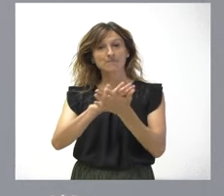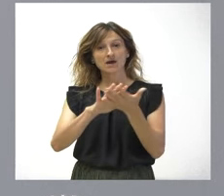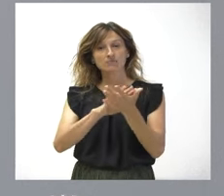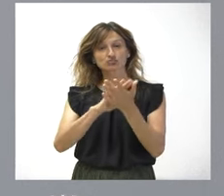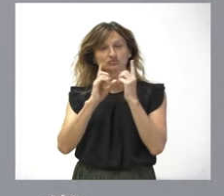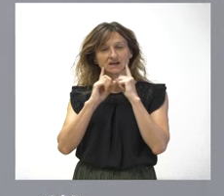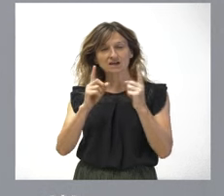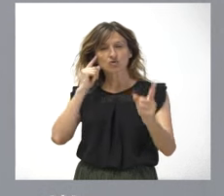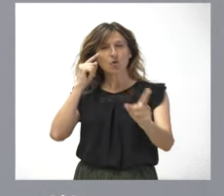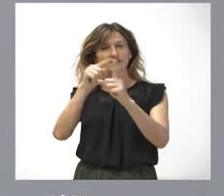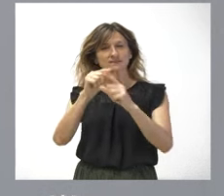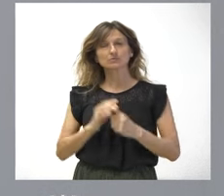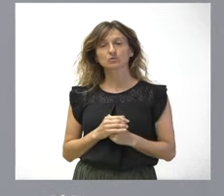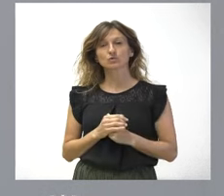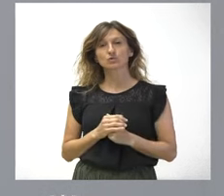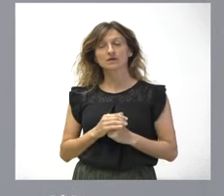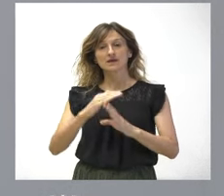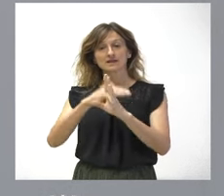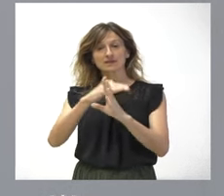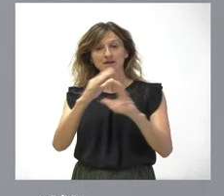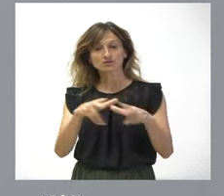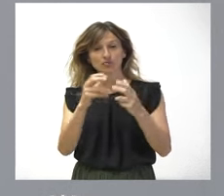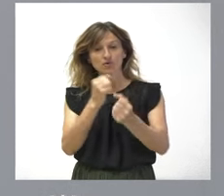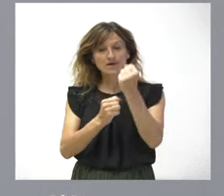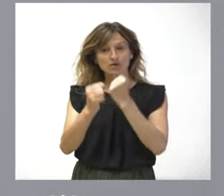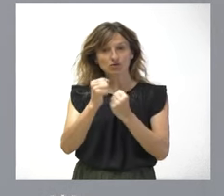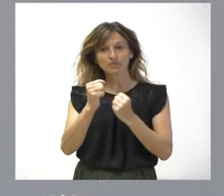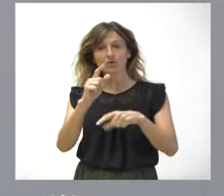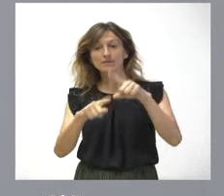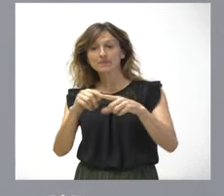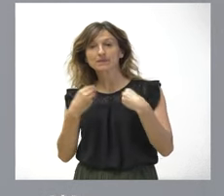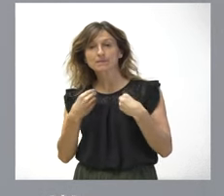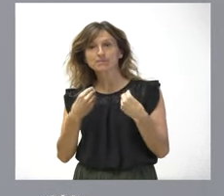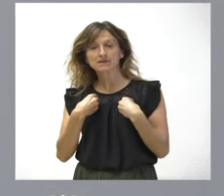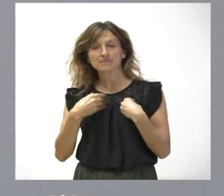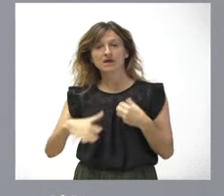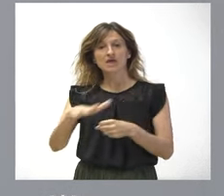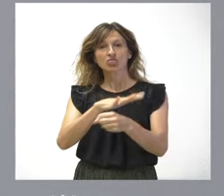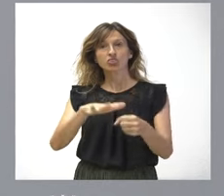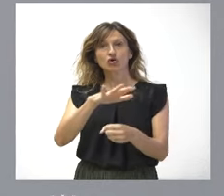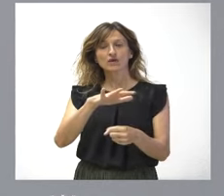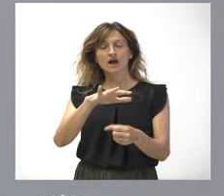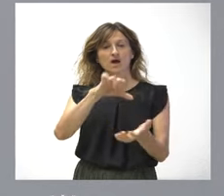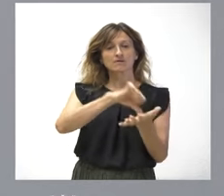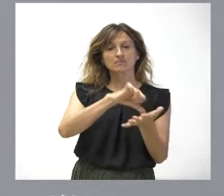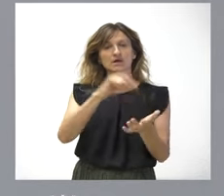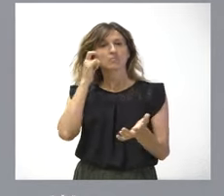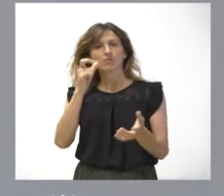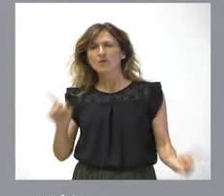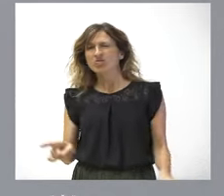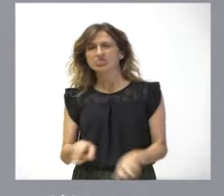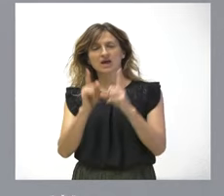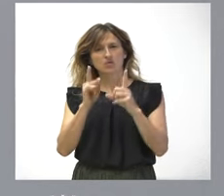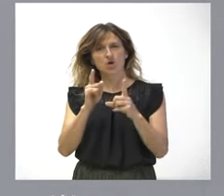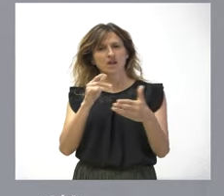de que el objetivo es que el nivel socio económico de las familias o su lugar de residencia sea rur o urbano no sea nunca un obstáculo para acceder